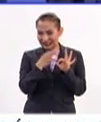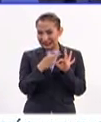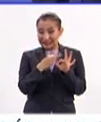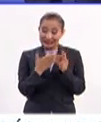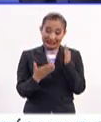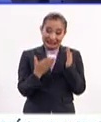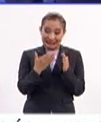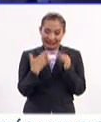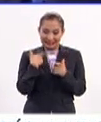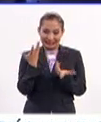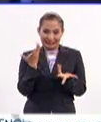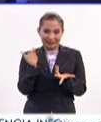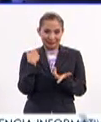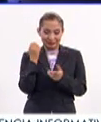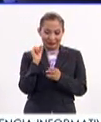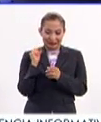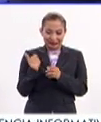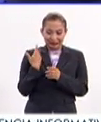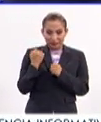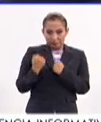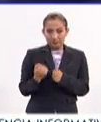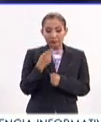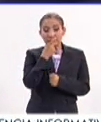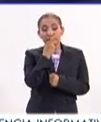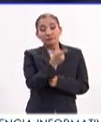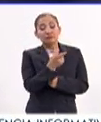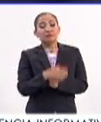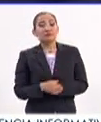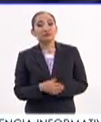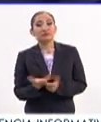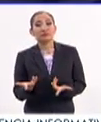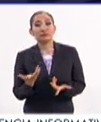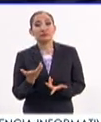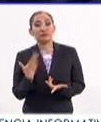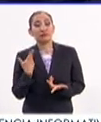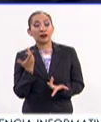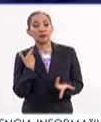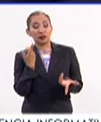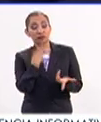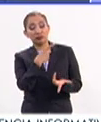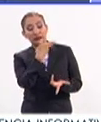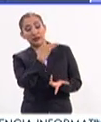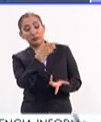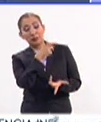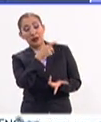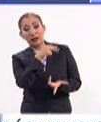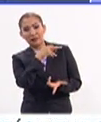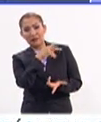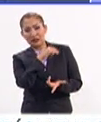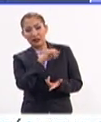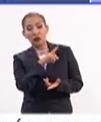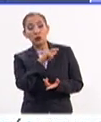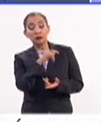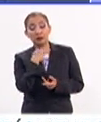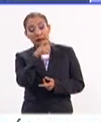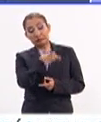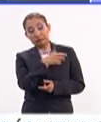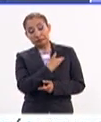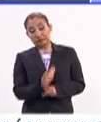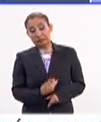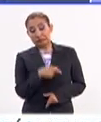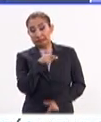a veces cuando uno lleva poco tiempo en el poder, que decía, por la hiperactividad de Luis Echeverría, que decía, es que el